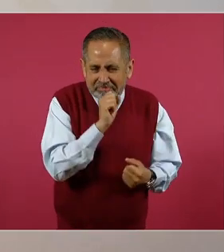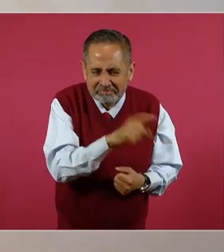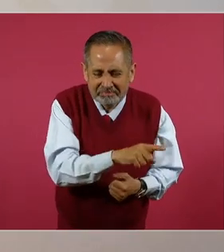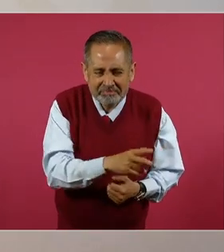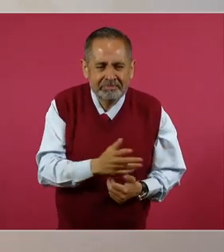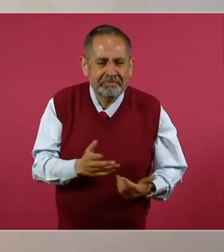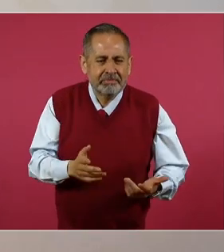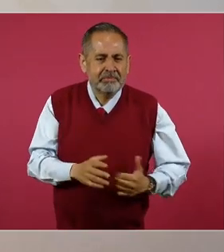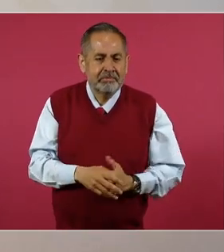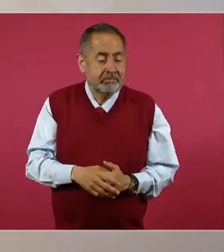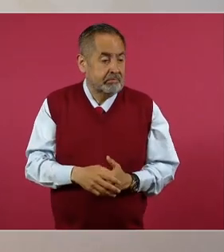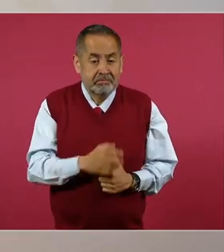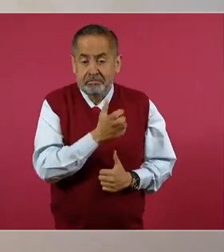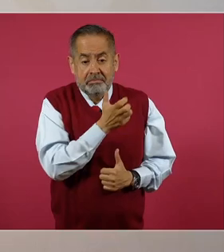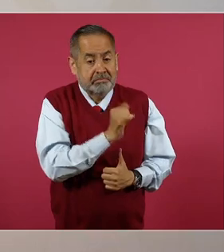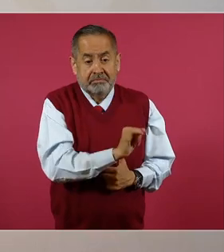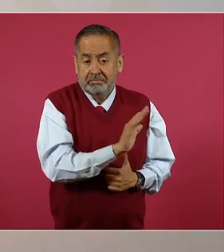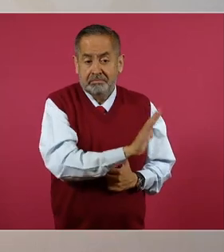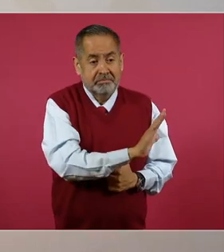que actúan así.